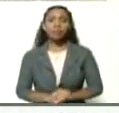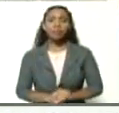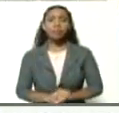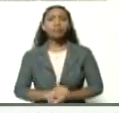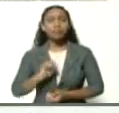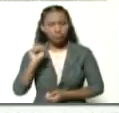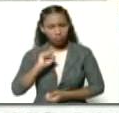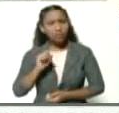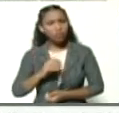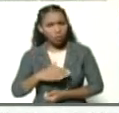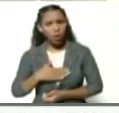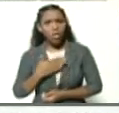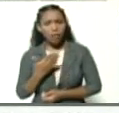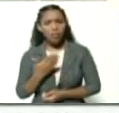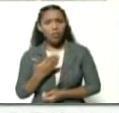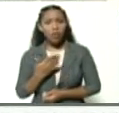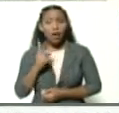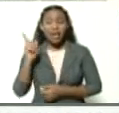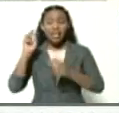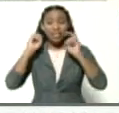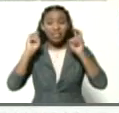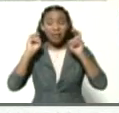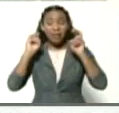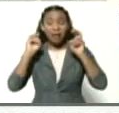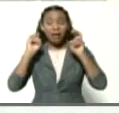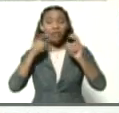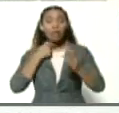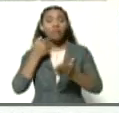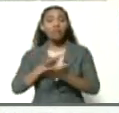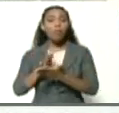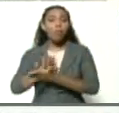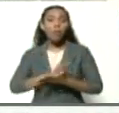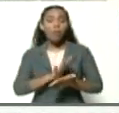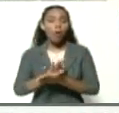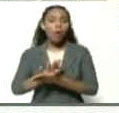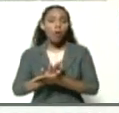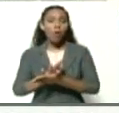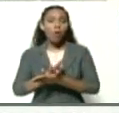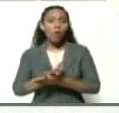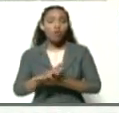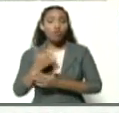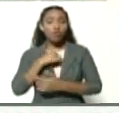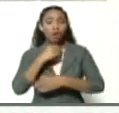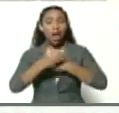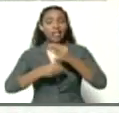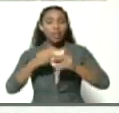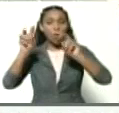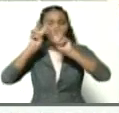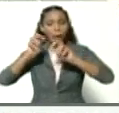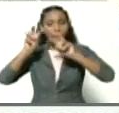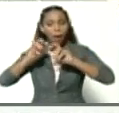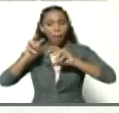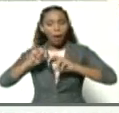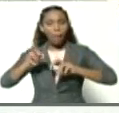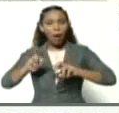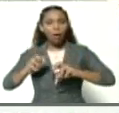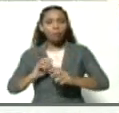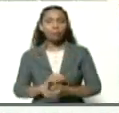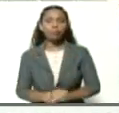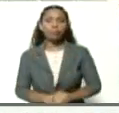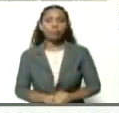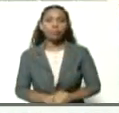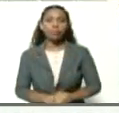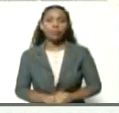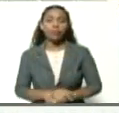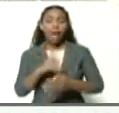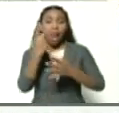Sí podemos. Hay un elemento, en el caso de los fallecidos, hemos estado haciendo una investigación.